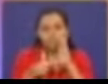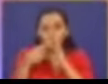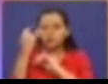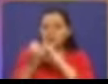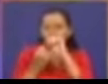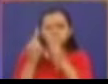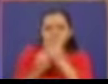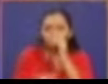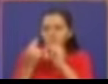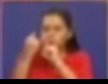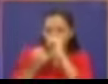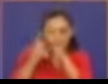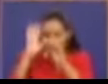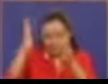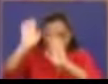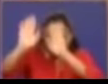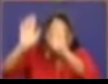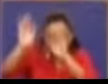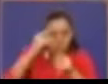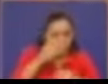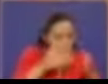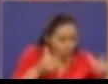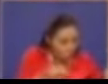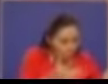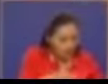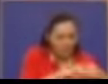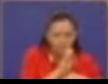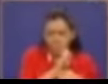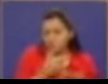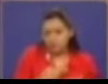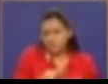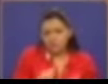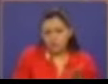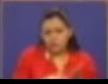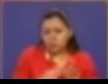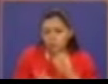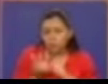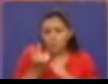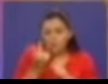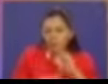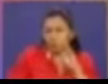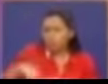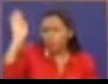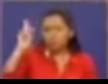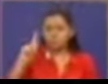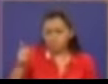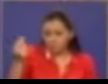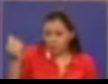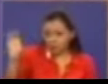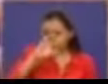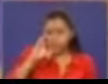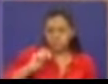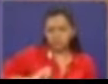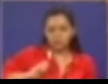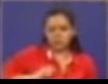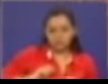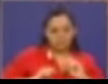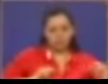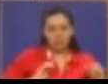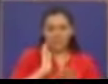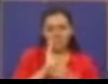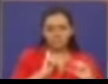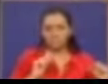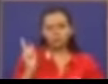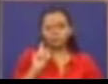salvaguardias para los que ganaban excesivas utilidades, en vez de pagarles más, con eso contribuir más al 10, les pagaban